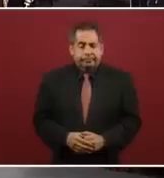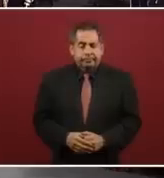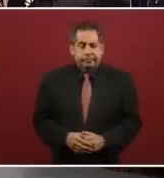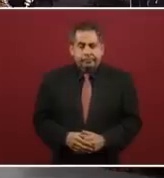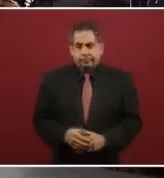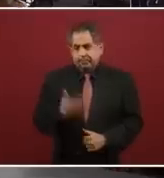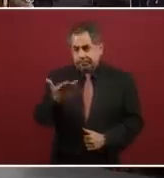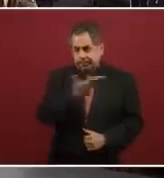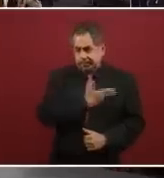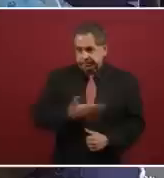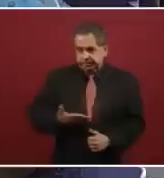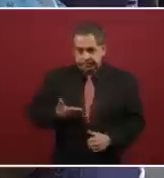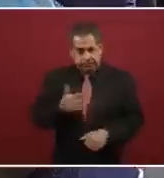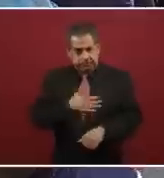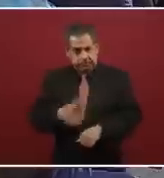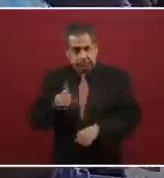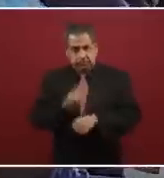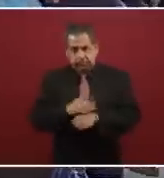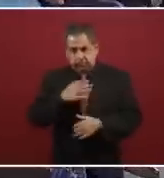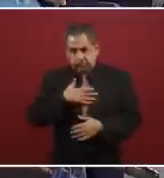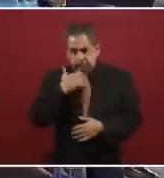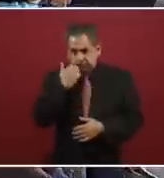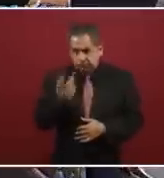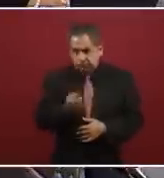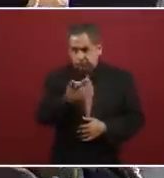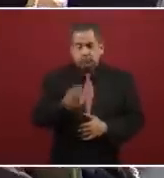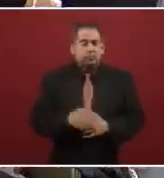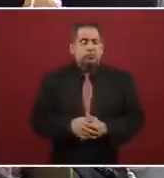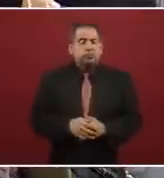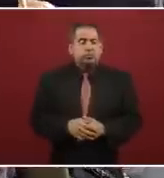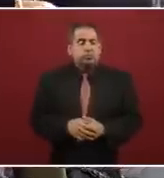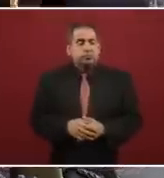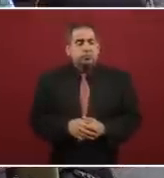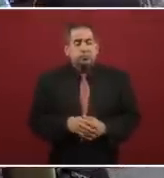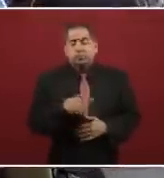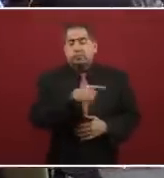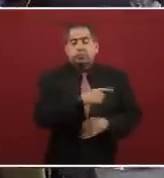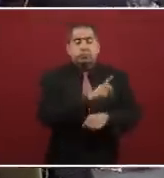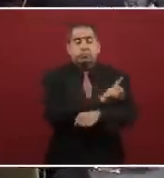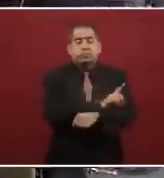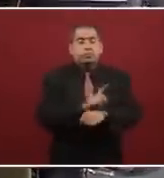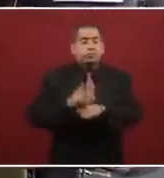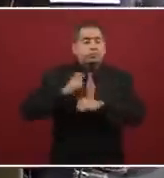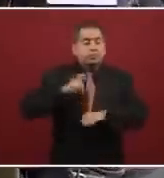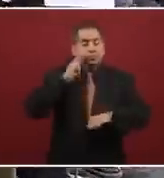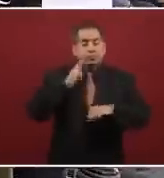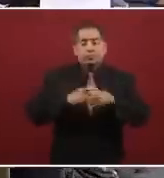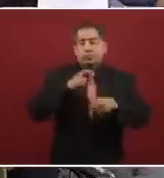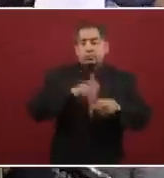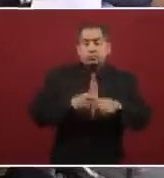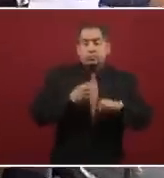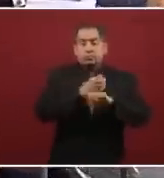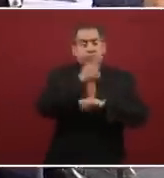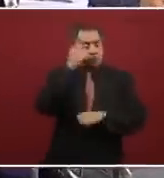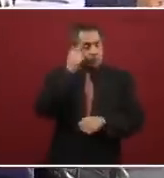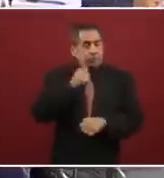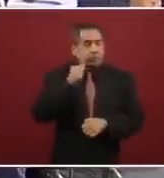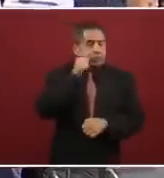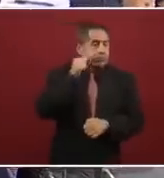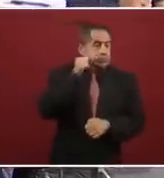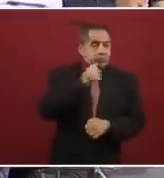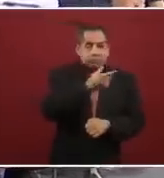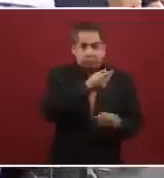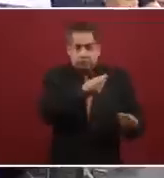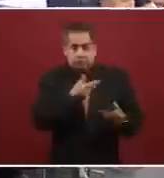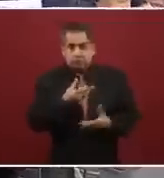Presidente, muy buenos días. Para preguntarle, según datos del delegado general en el estado de Guerrero de ayer, Pablo